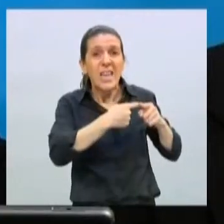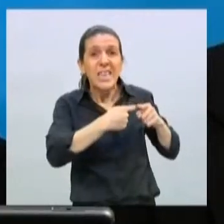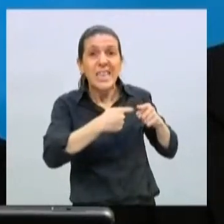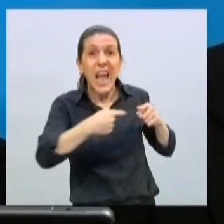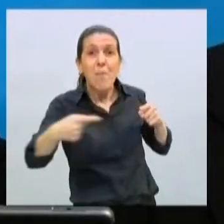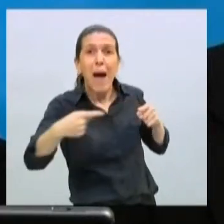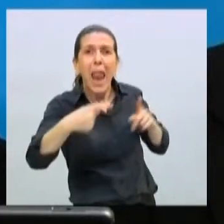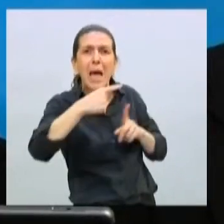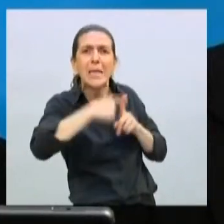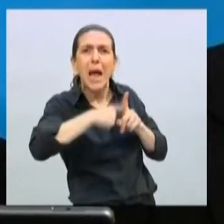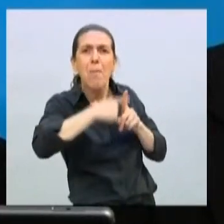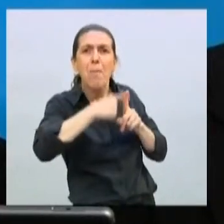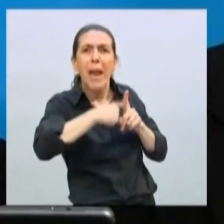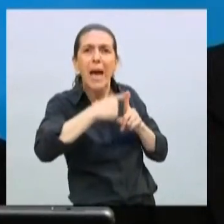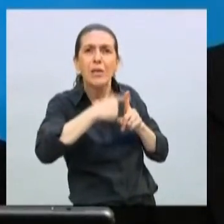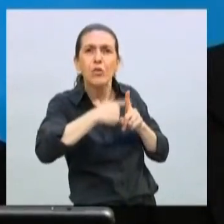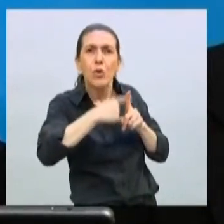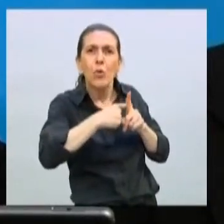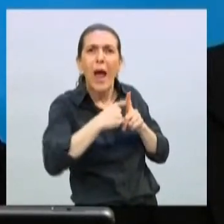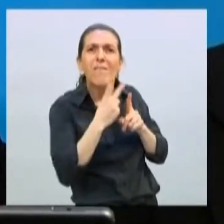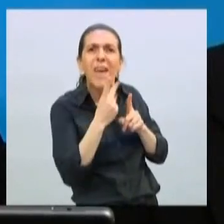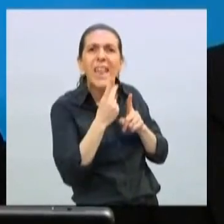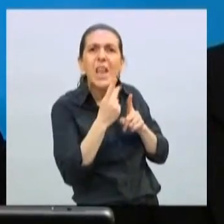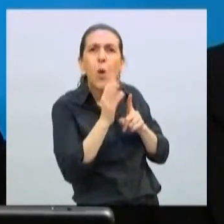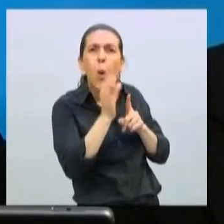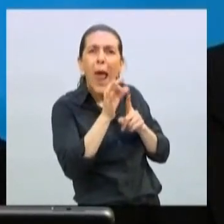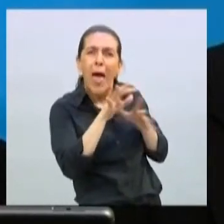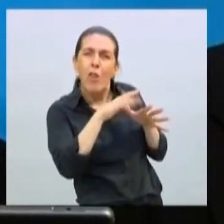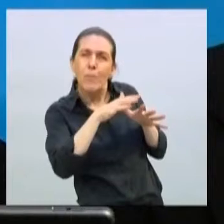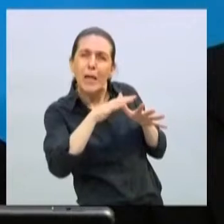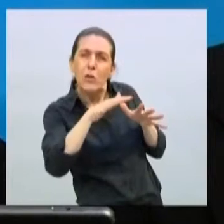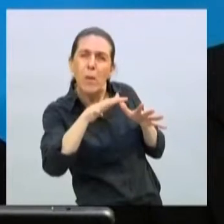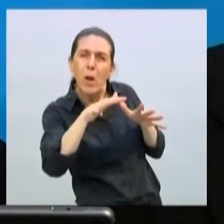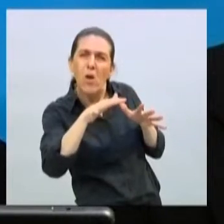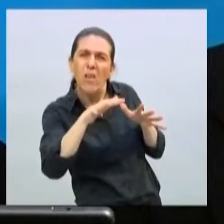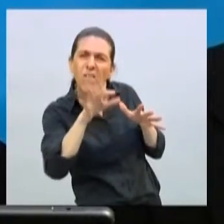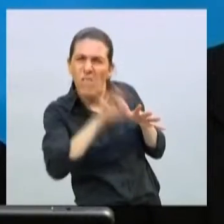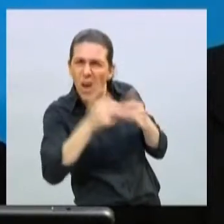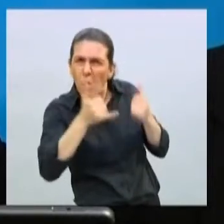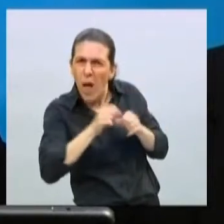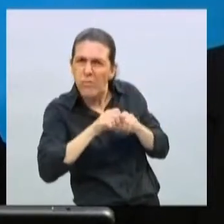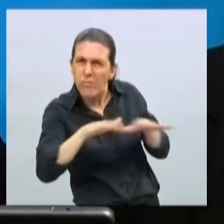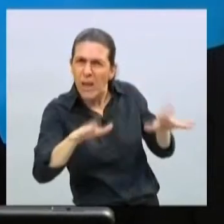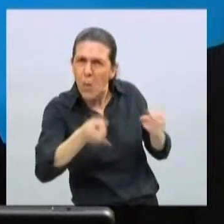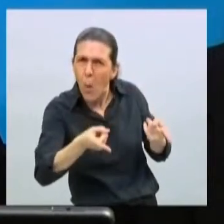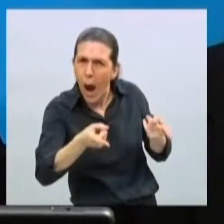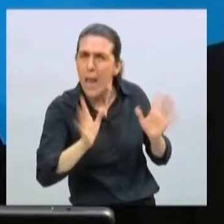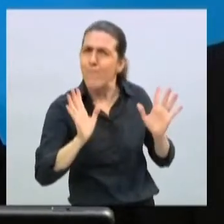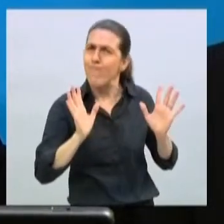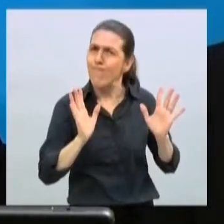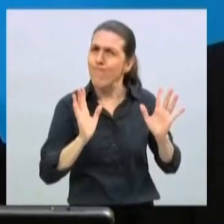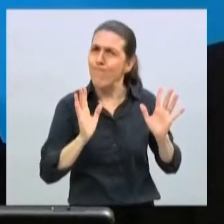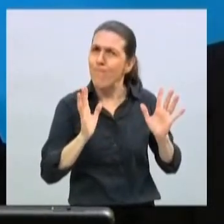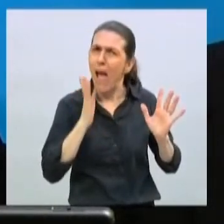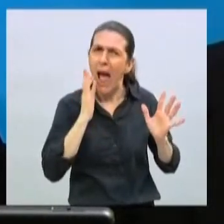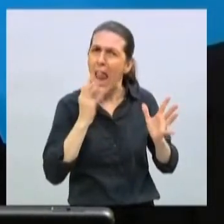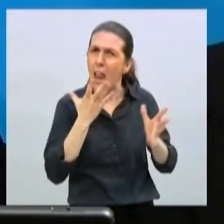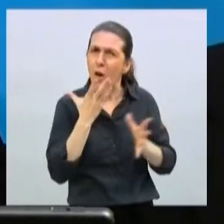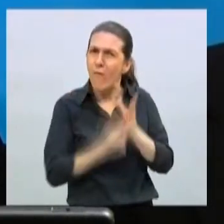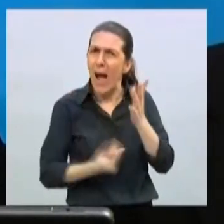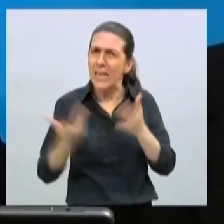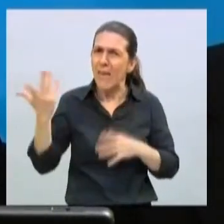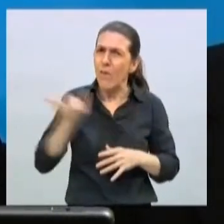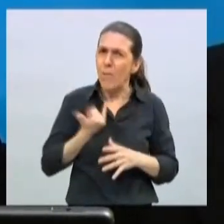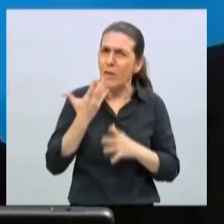de la temperatura era de 31 grados. Y ahí descubrimos que algo no estaba bien. Y la verdad, lo que yo siempre